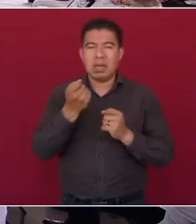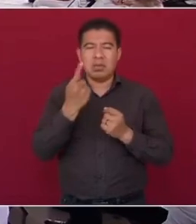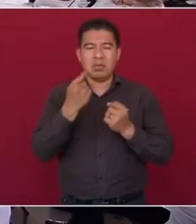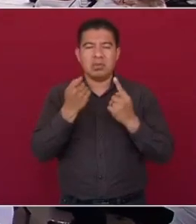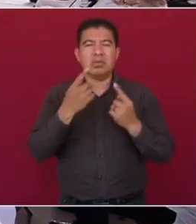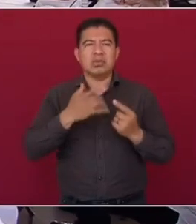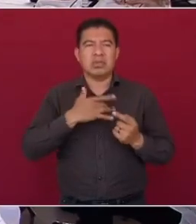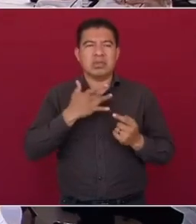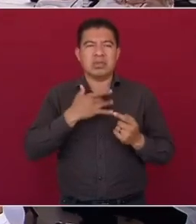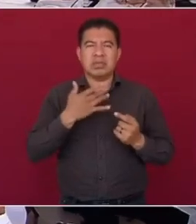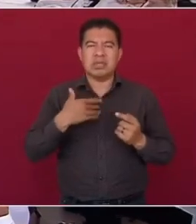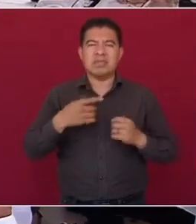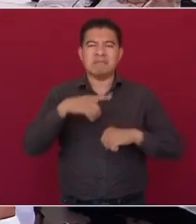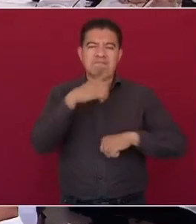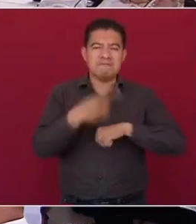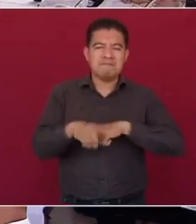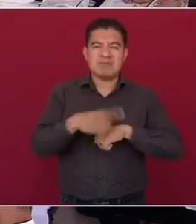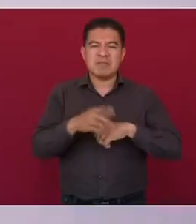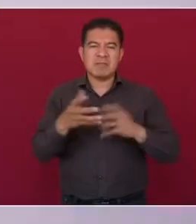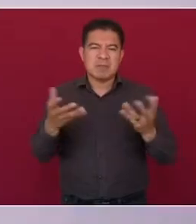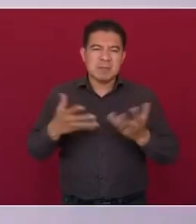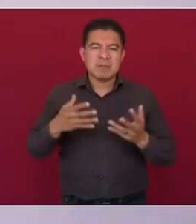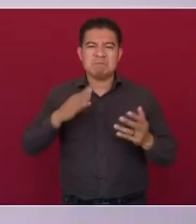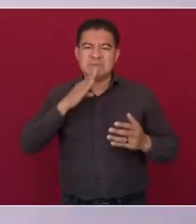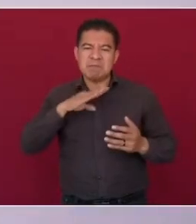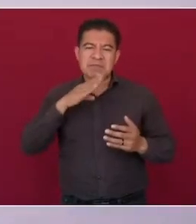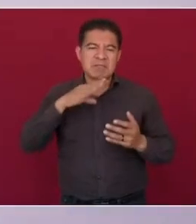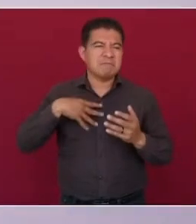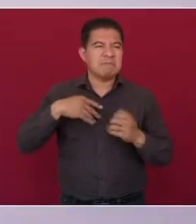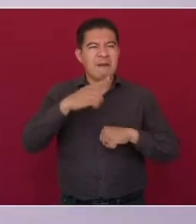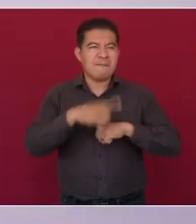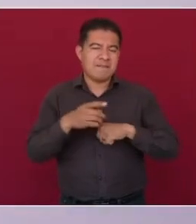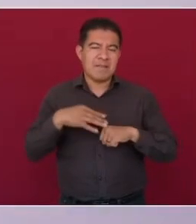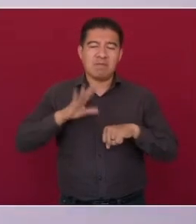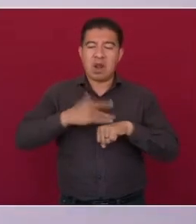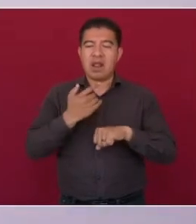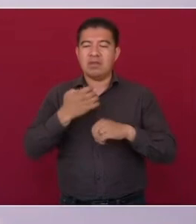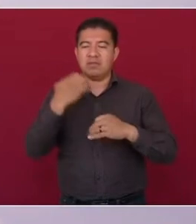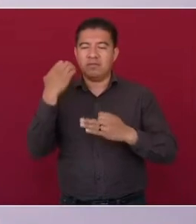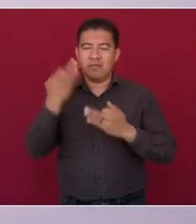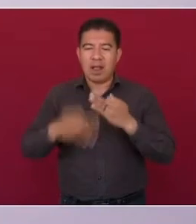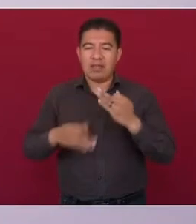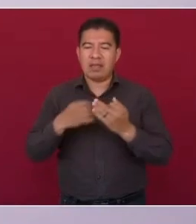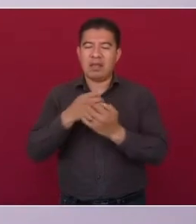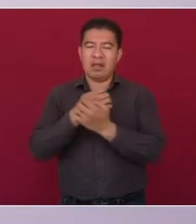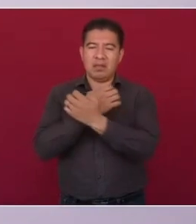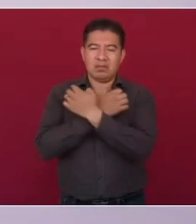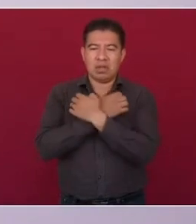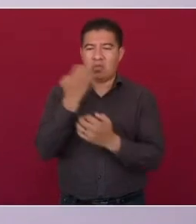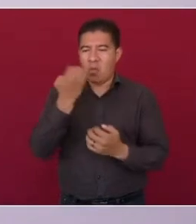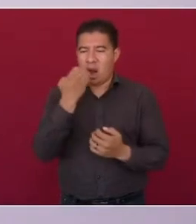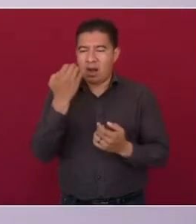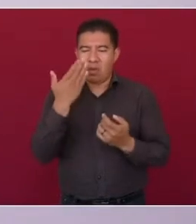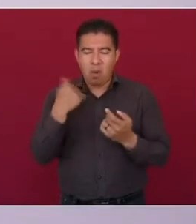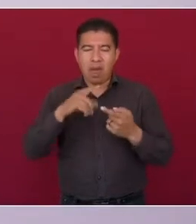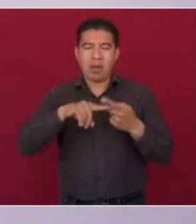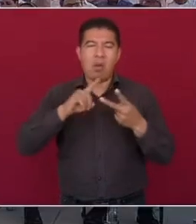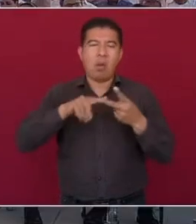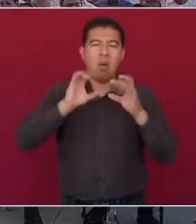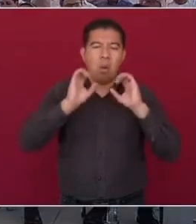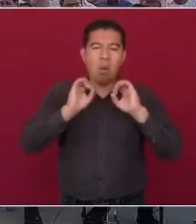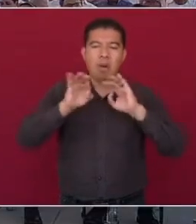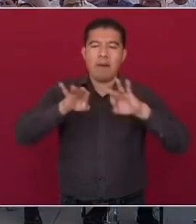camino de la delincuencia por falta de espacios educativos y laborales para conseguir un